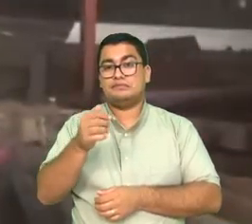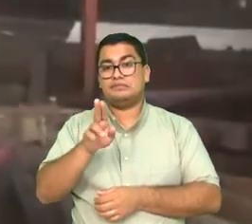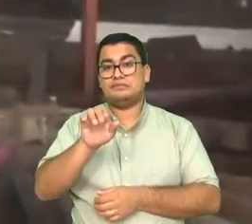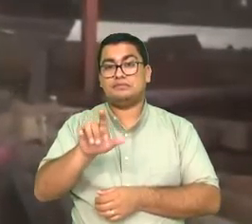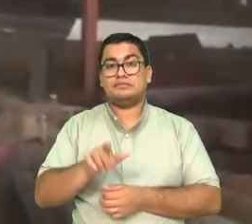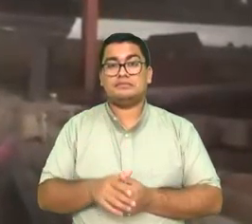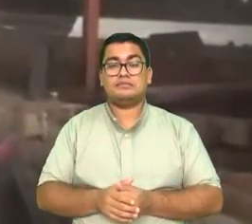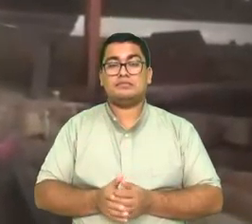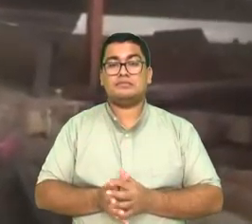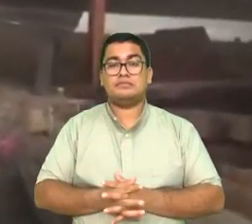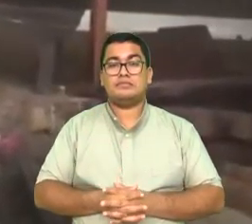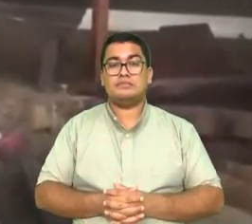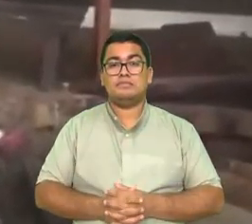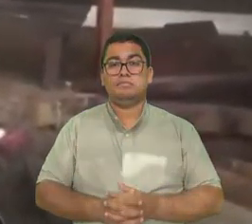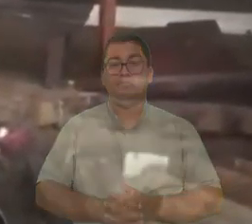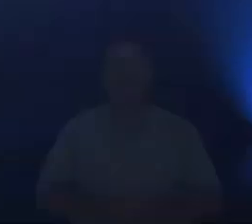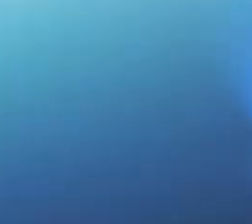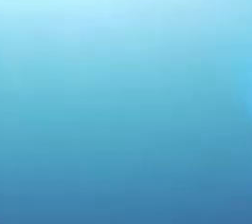informó Miguel Carranza Mena.